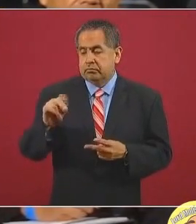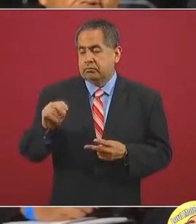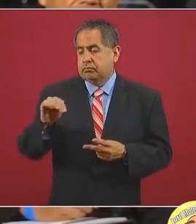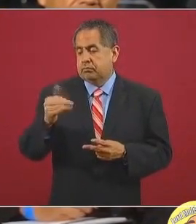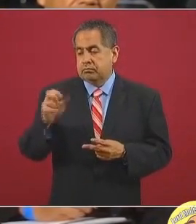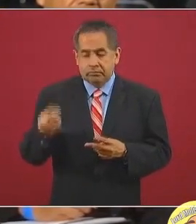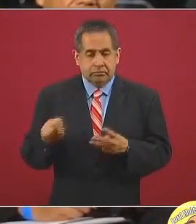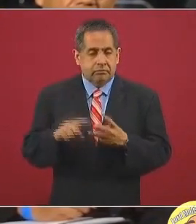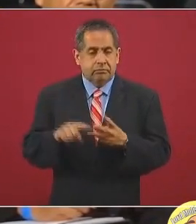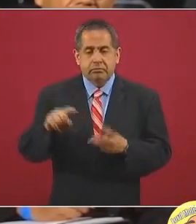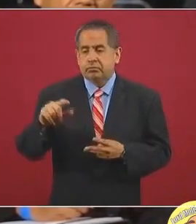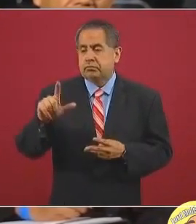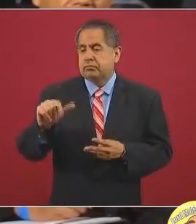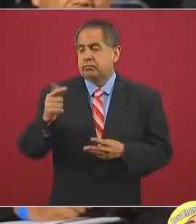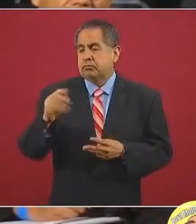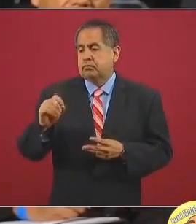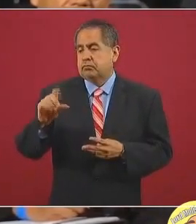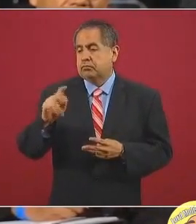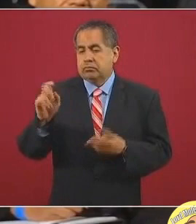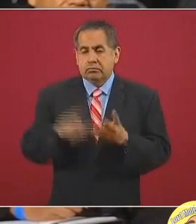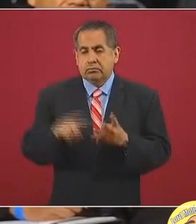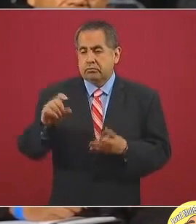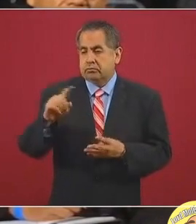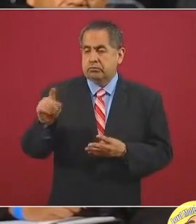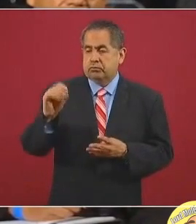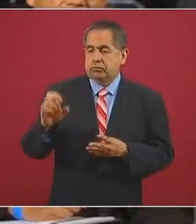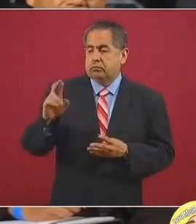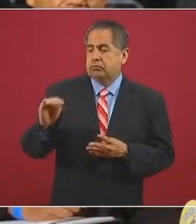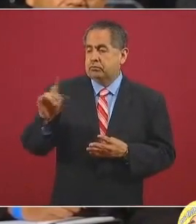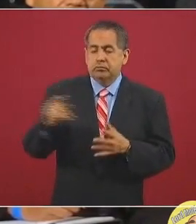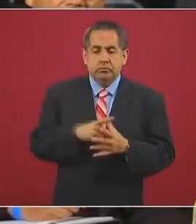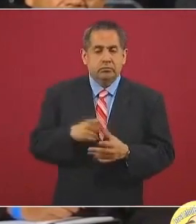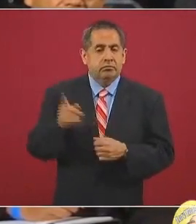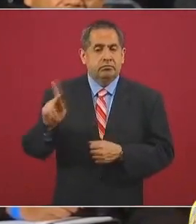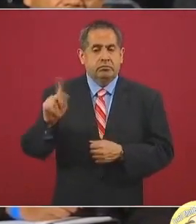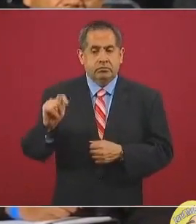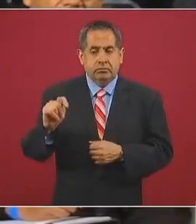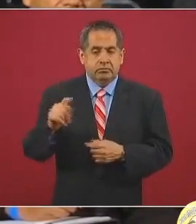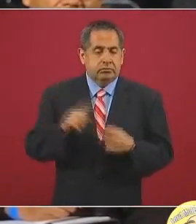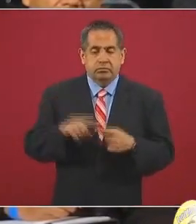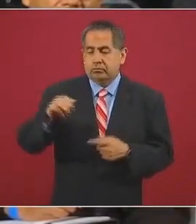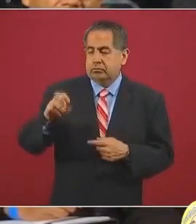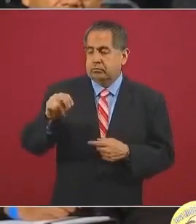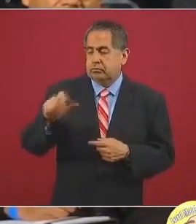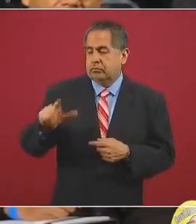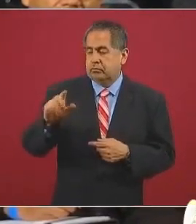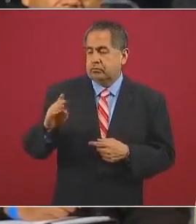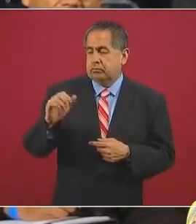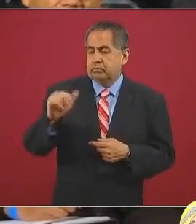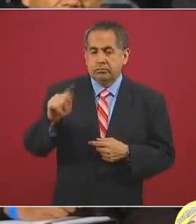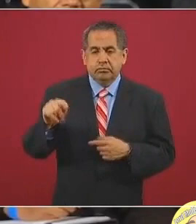Adán Augusto López, Zoé Robledo, y por parte del PT Manuel Bartlett. Esos son